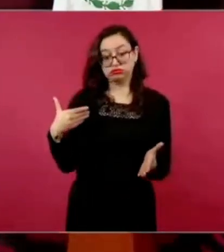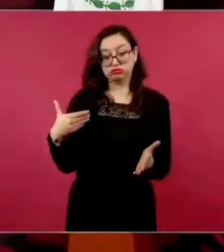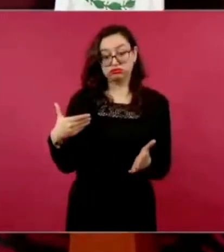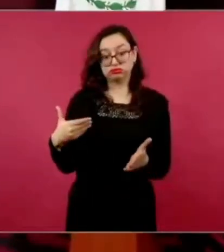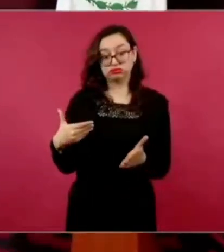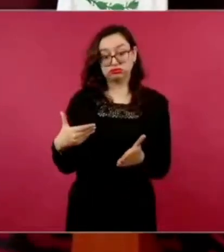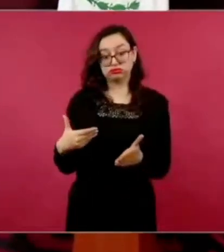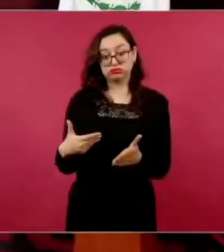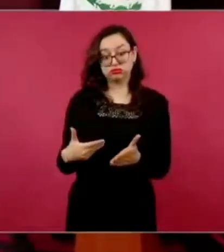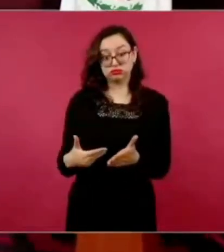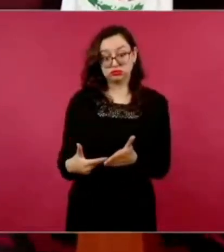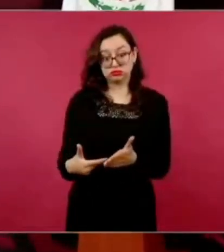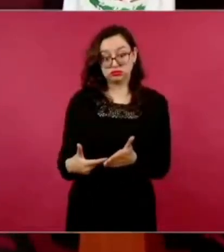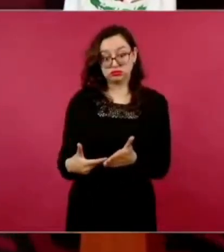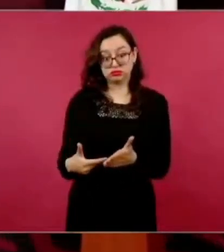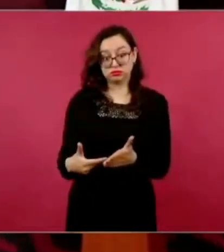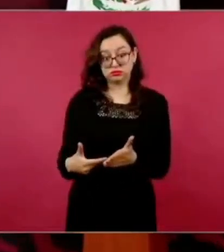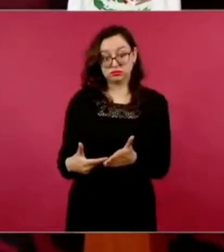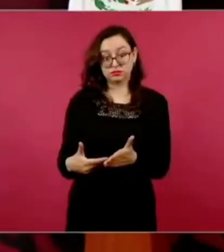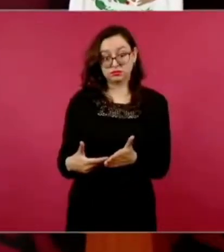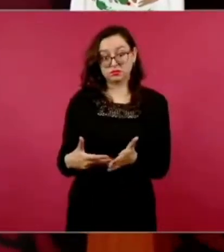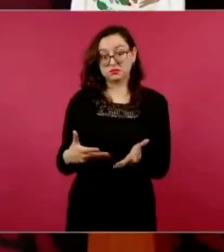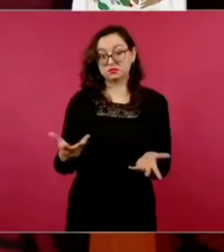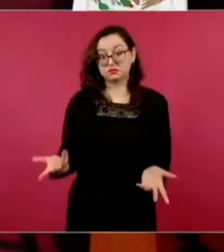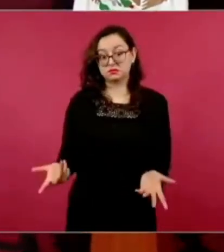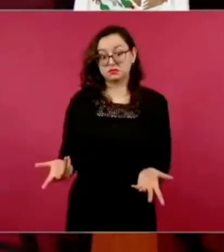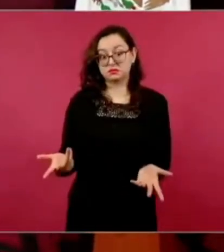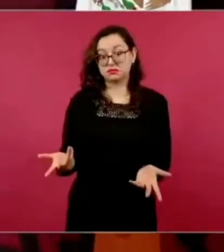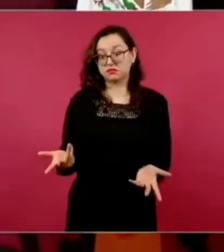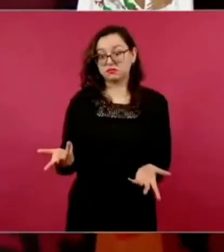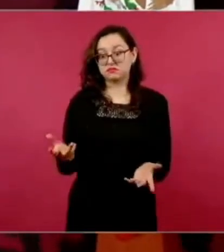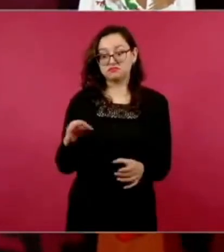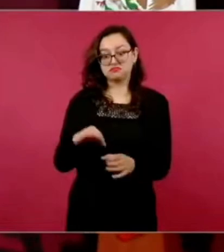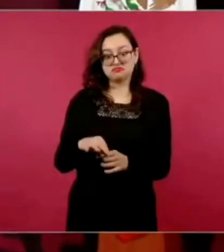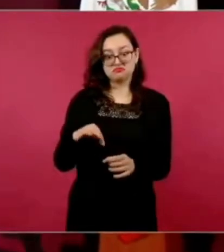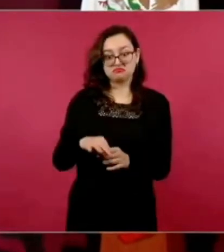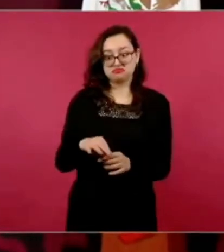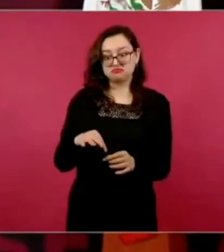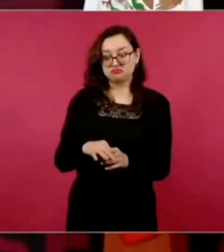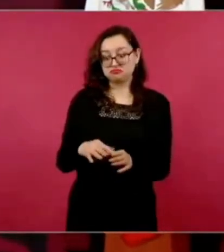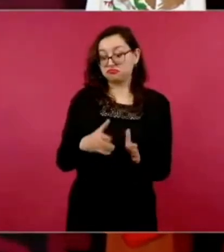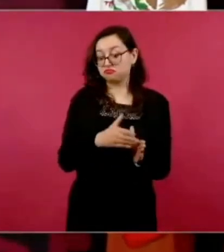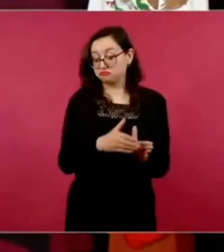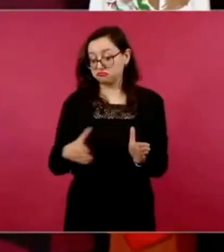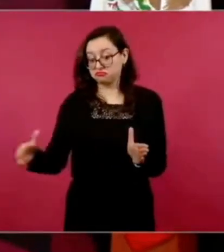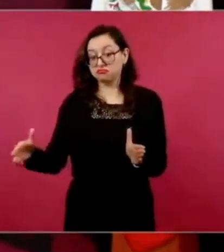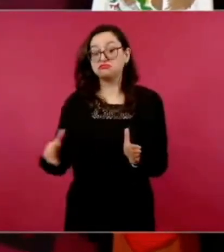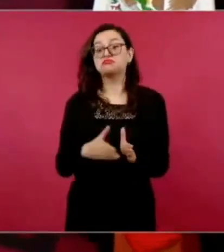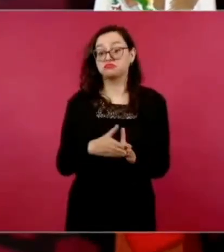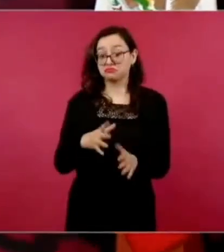se elegía a los integrantes del Poder Judicial,